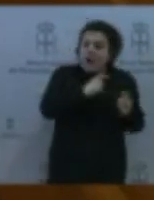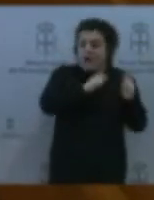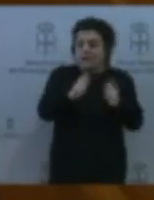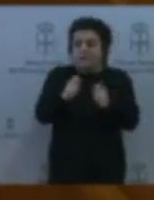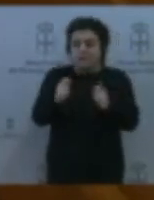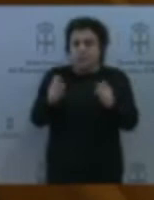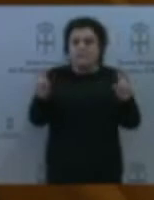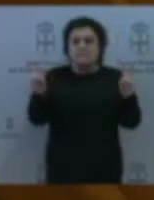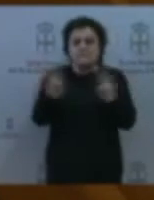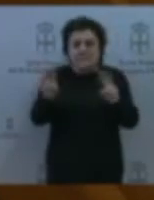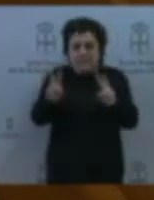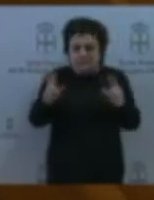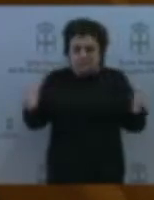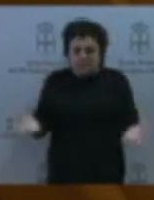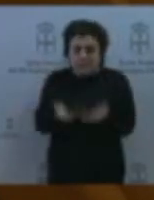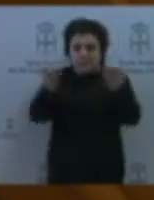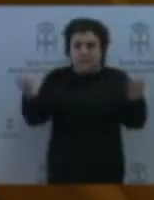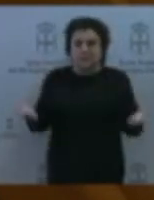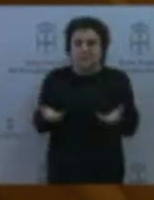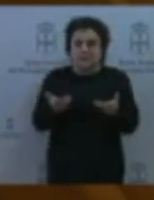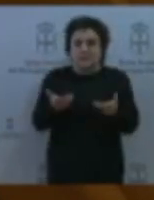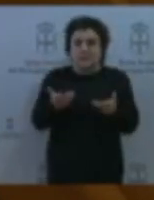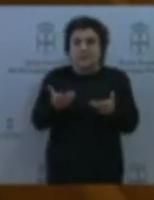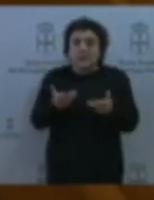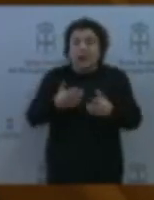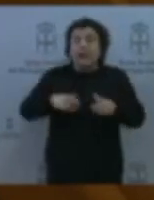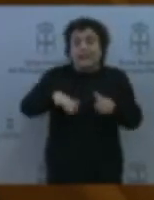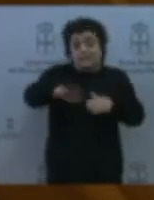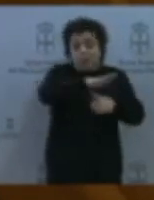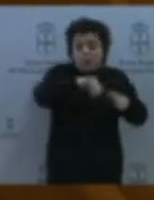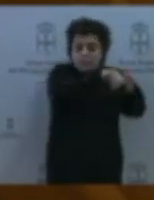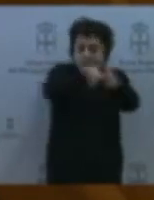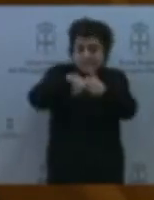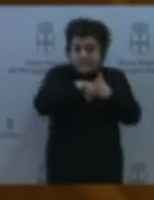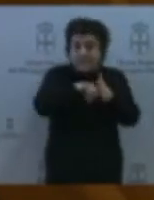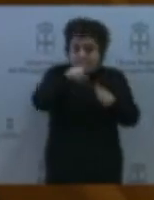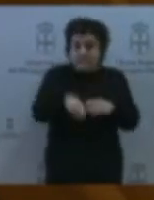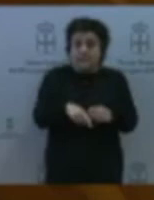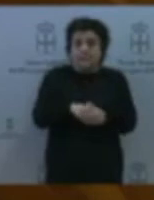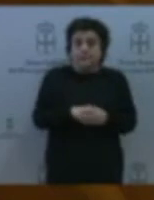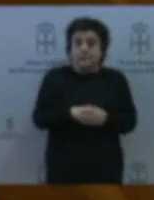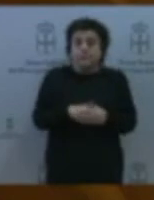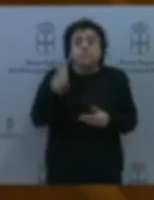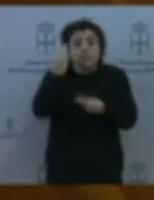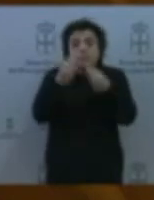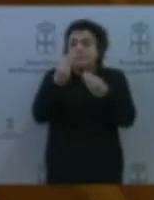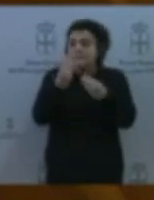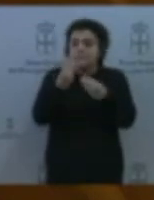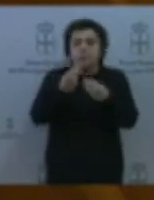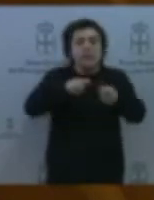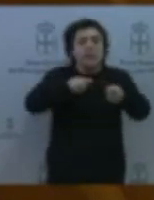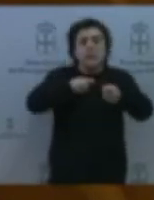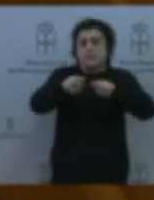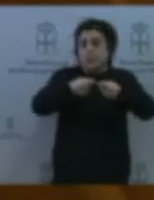áreas logísticas. Así que yo, en este sentido, creo que el camino para proteger al pequeño comercio es otro. Lo digo, la digitalización y el acceso a